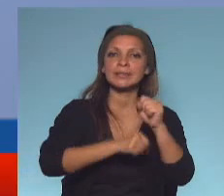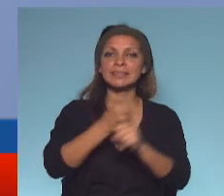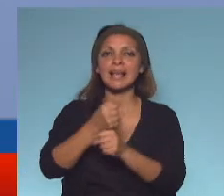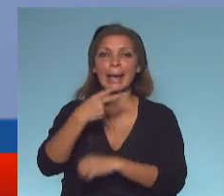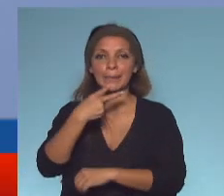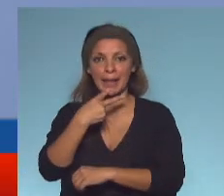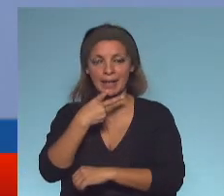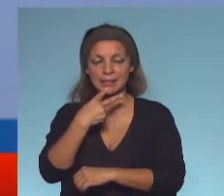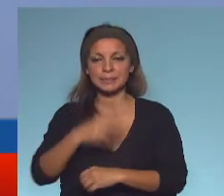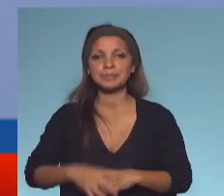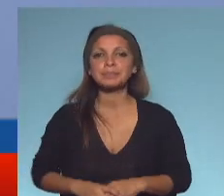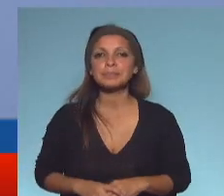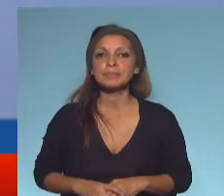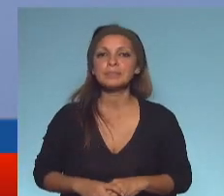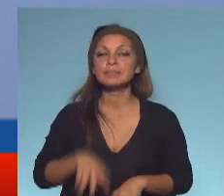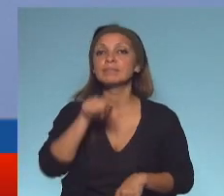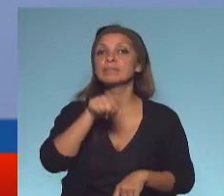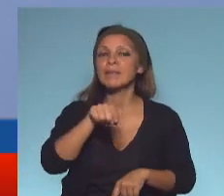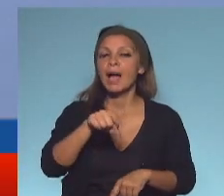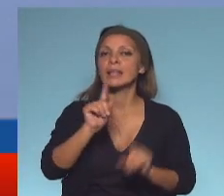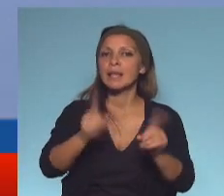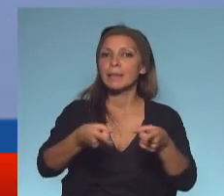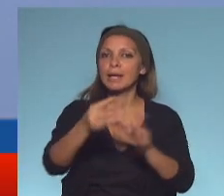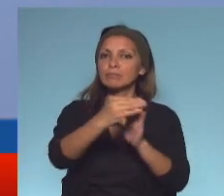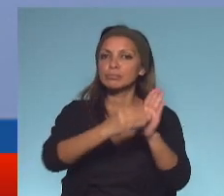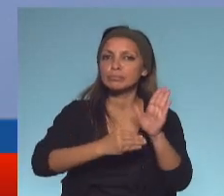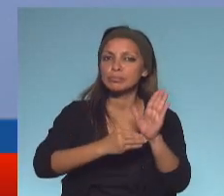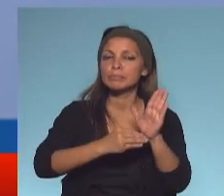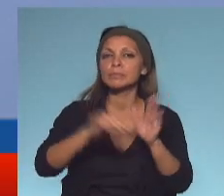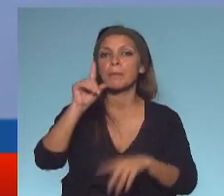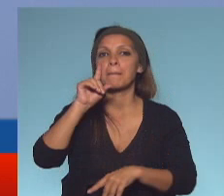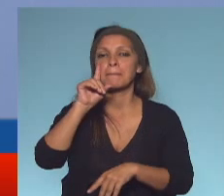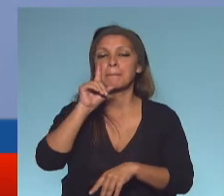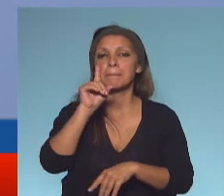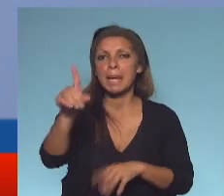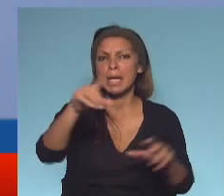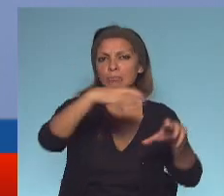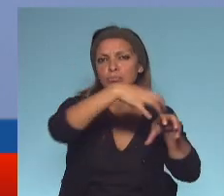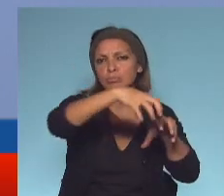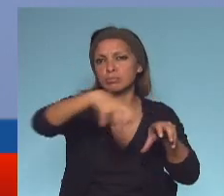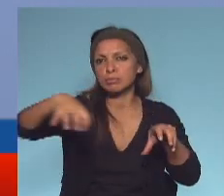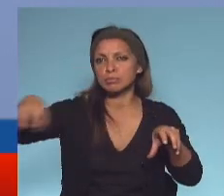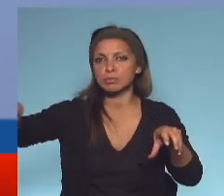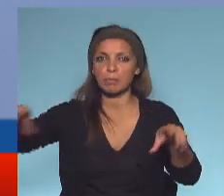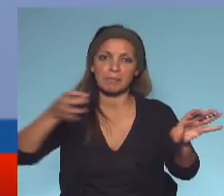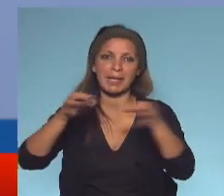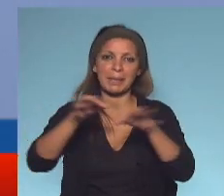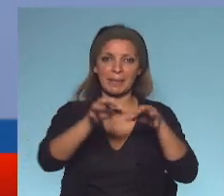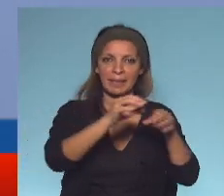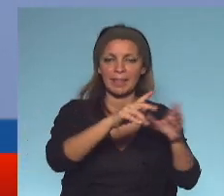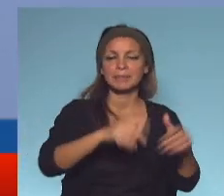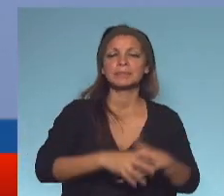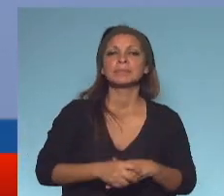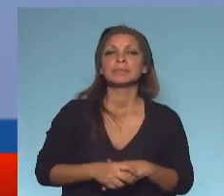viernes, donde va a estar disponible en más de 1.000 bocas de expendio en todo el país. Y a